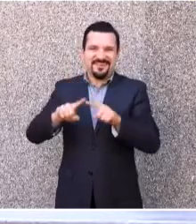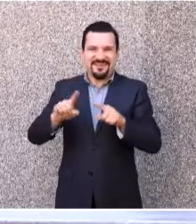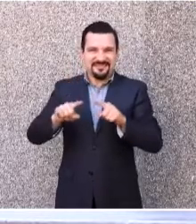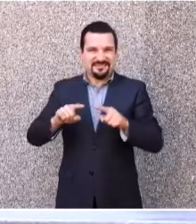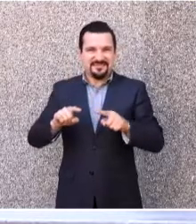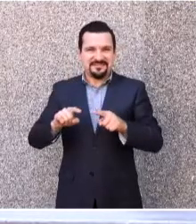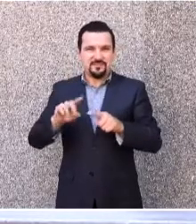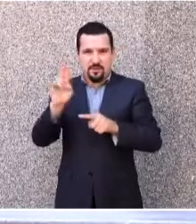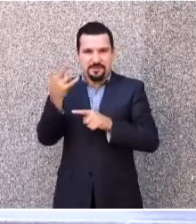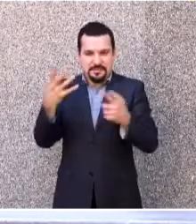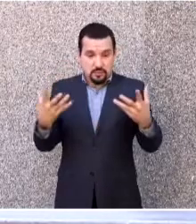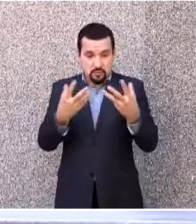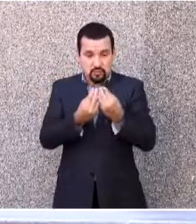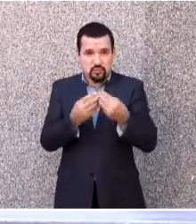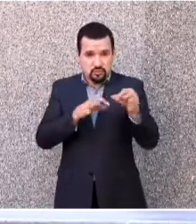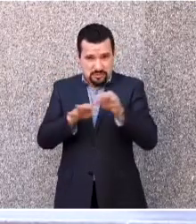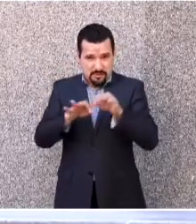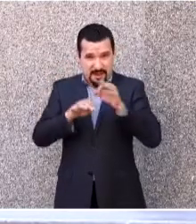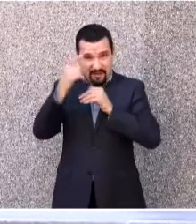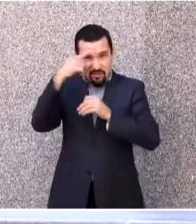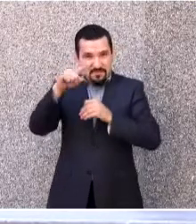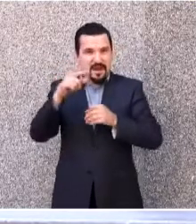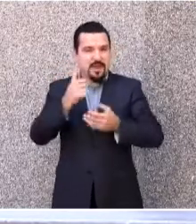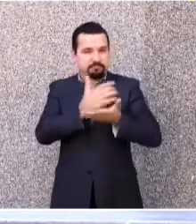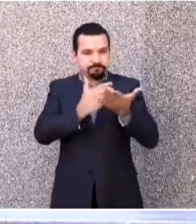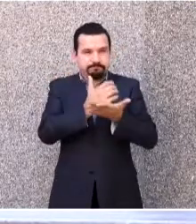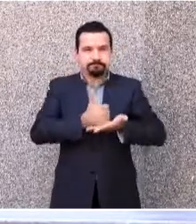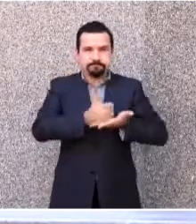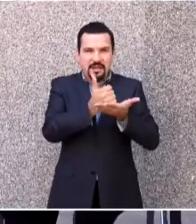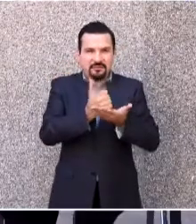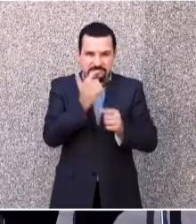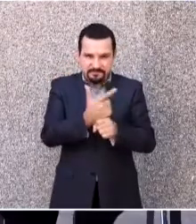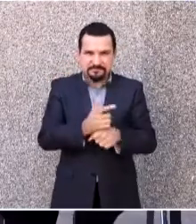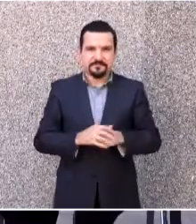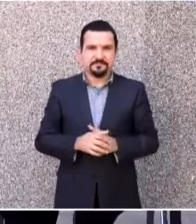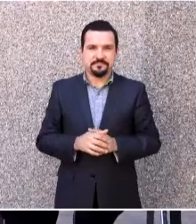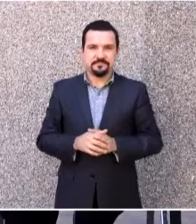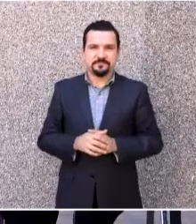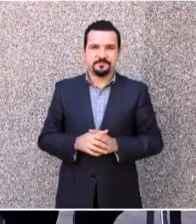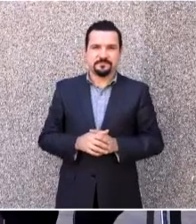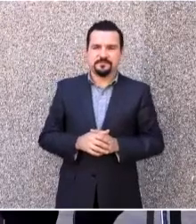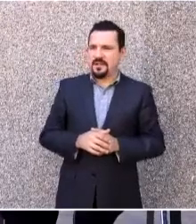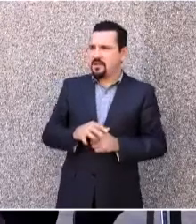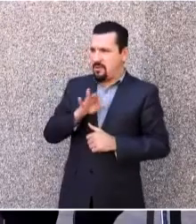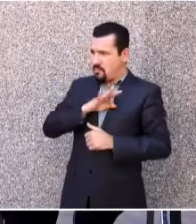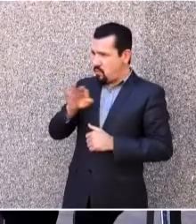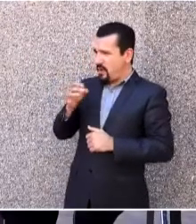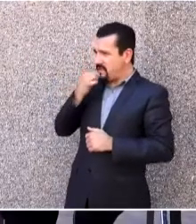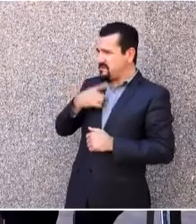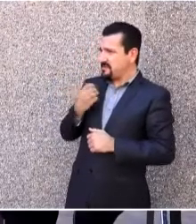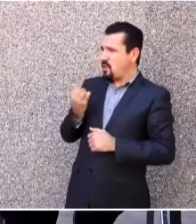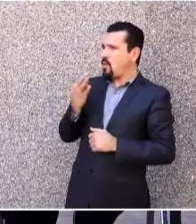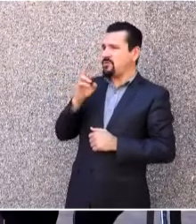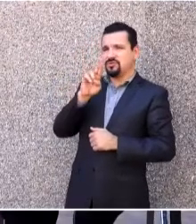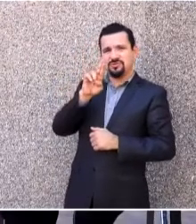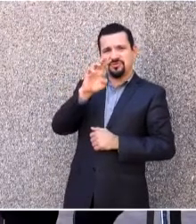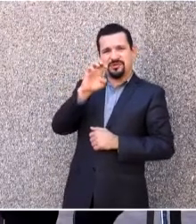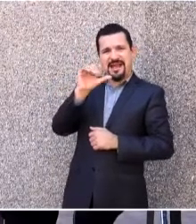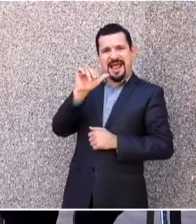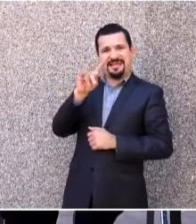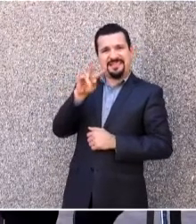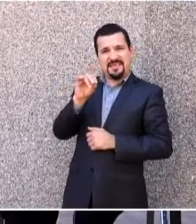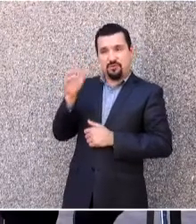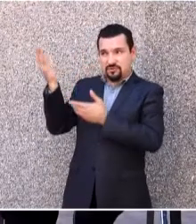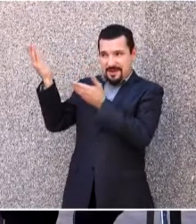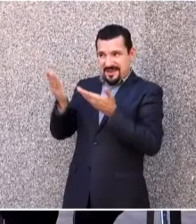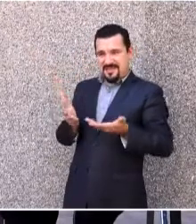días tendremos una capacidad de respuesta mayor. ¿Y si nos puede dar el número, dice? ¿Número de qué? De reactivos. ¿Que van a llegar?